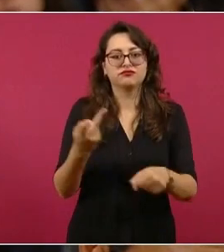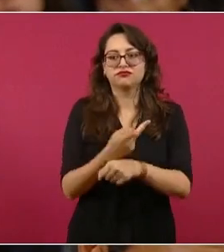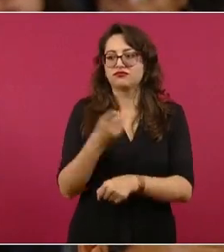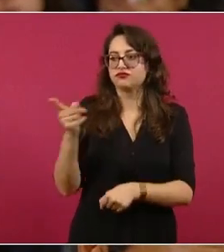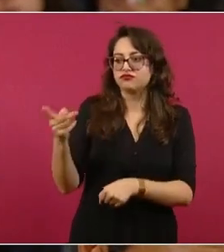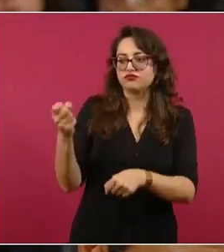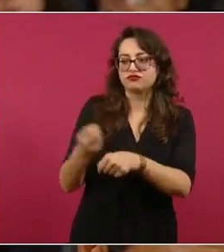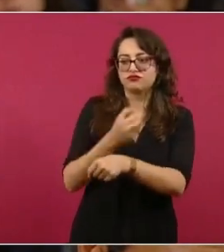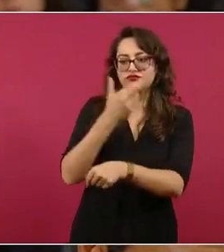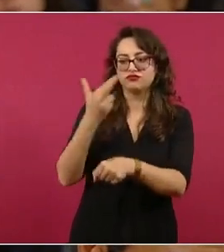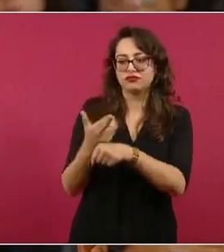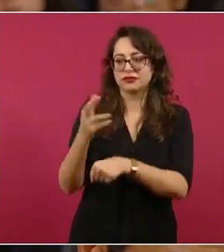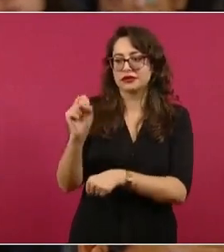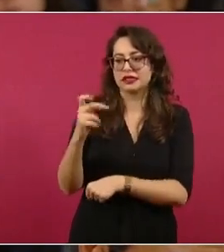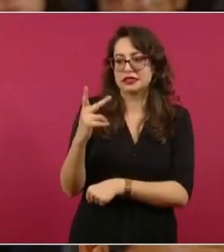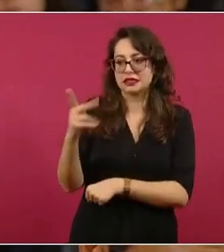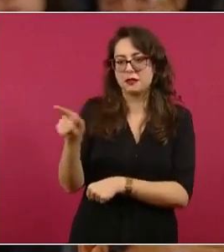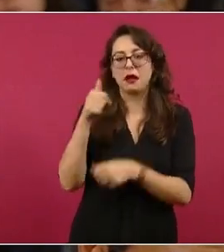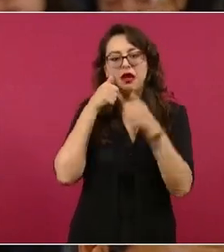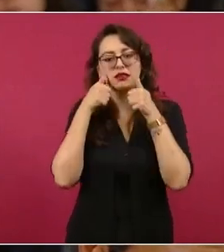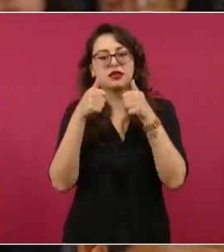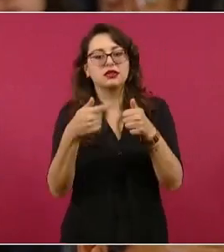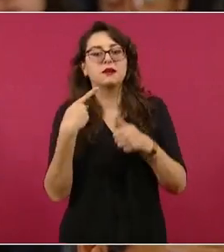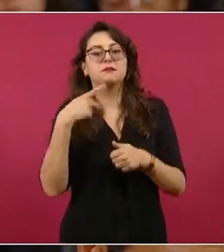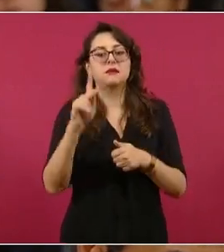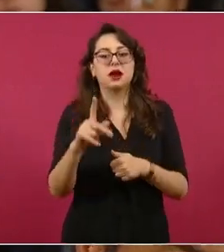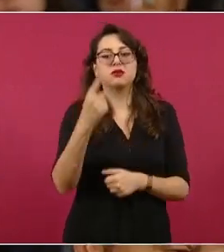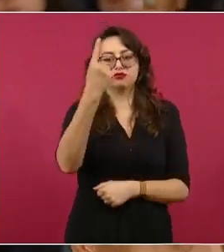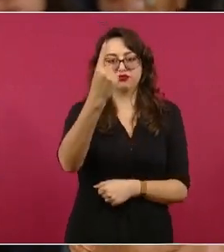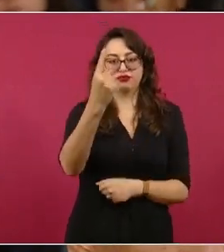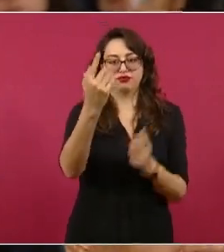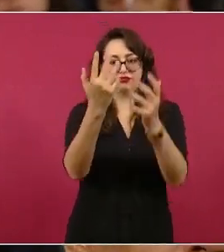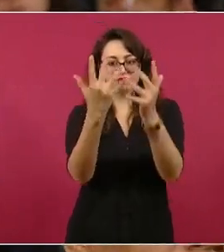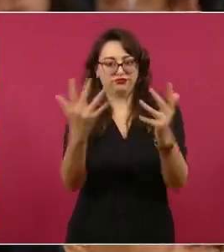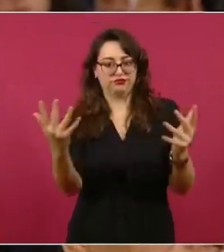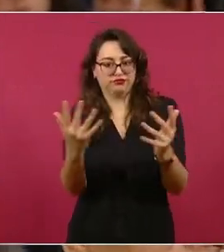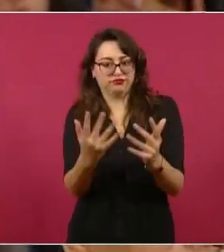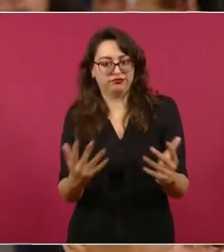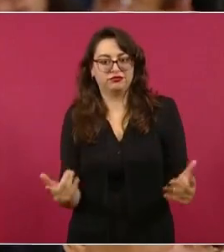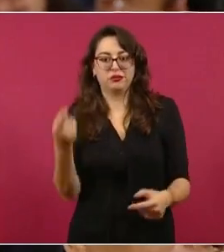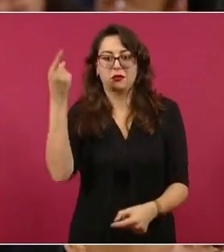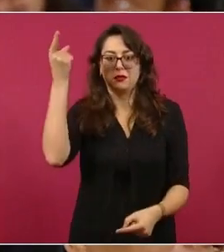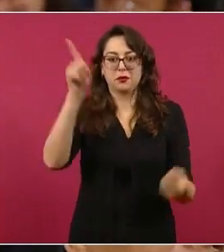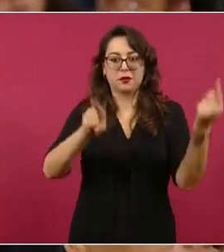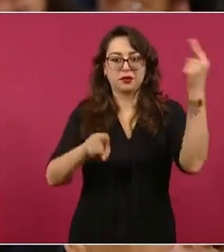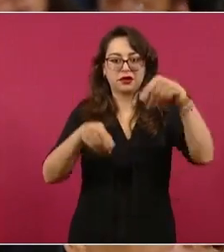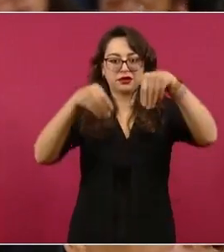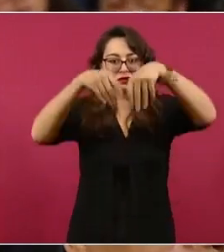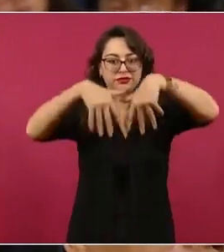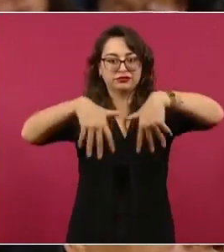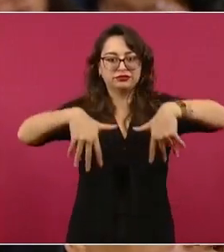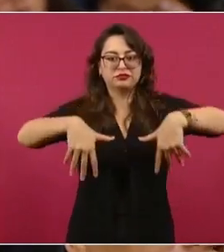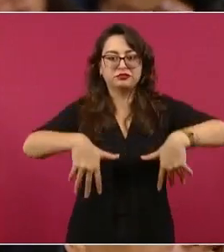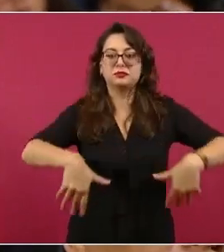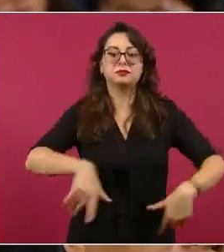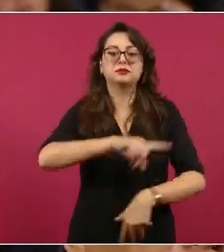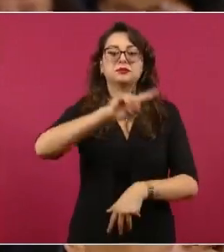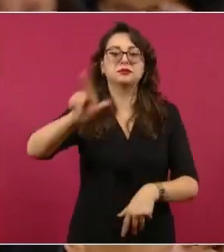presente ha sido muy atenta, pero a veces cuando ya se van bajando las instrucciones, ahí está también el caso del acceso,